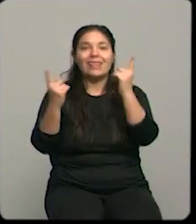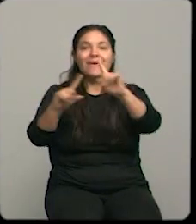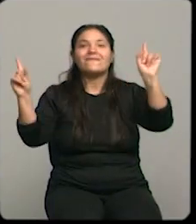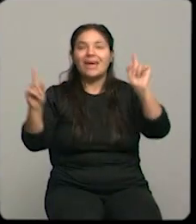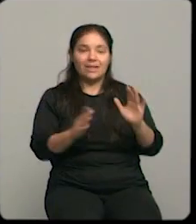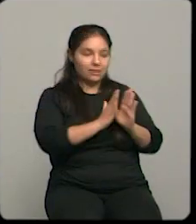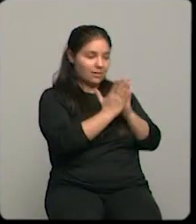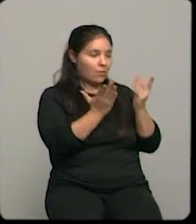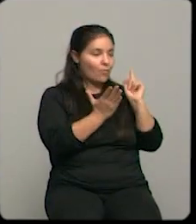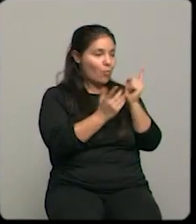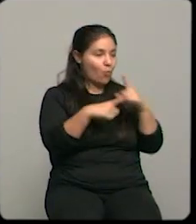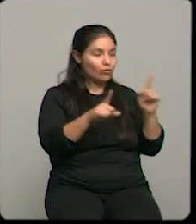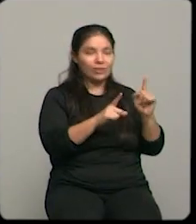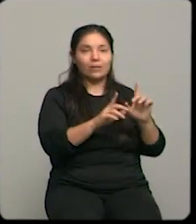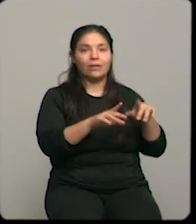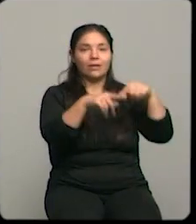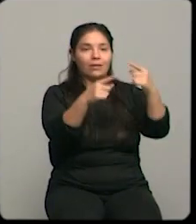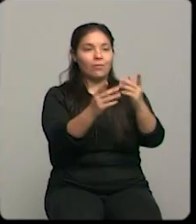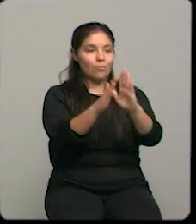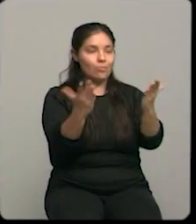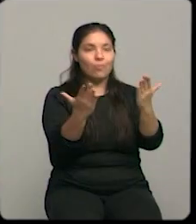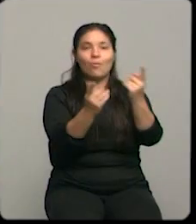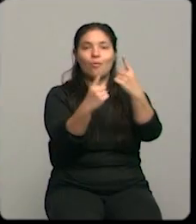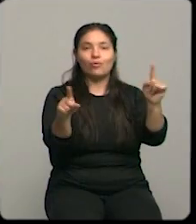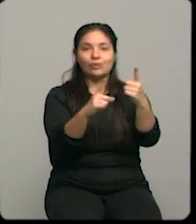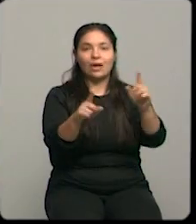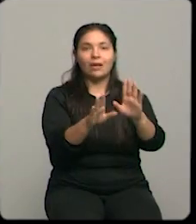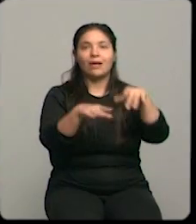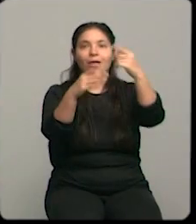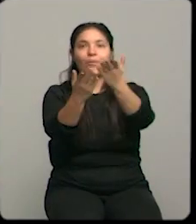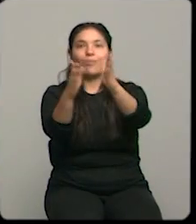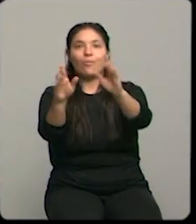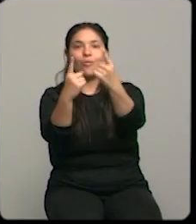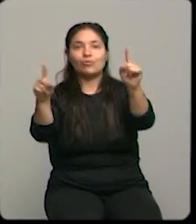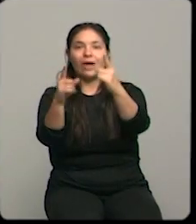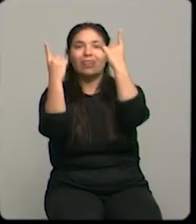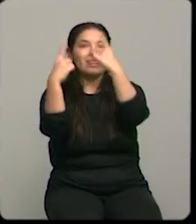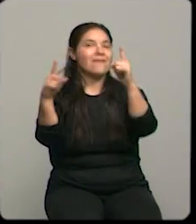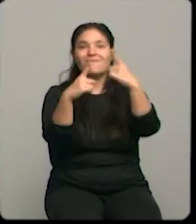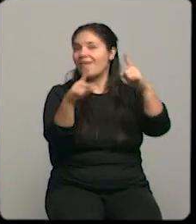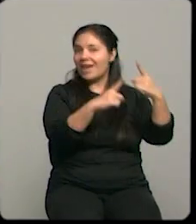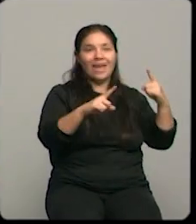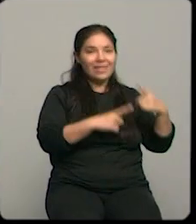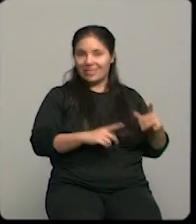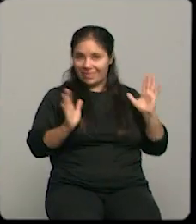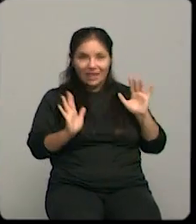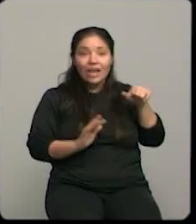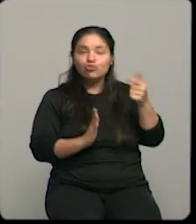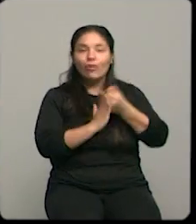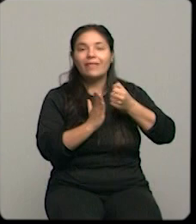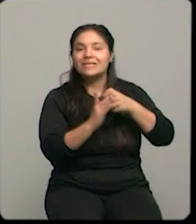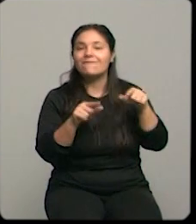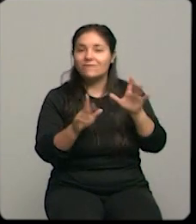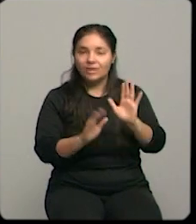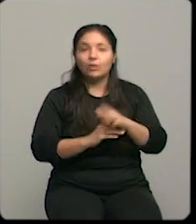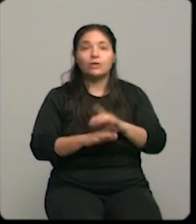Y arrancamos desde Vivaldi y terminamos tocando la música de Mario Bros. Estos desafíos son... Ahora, la